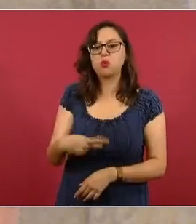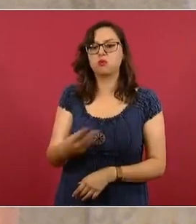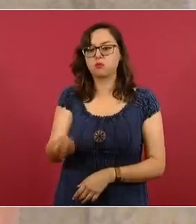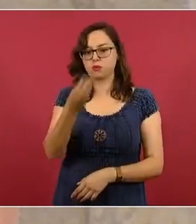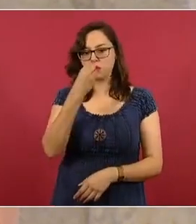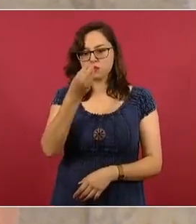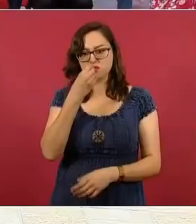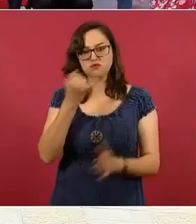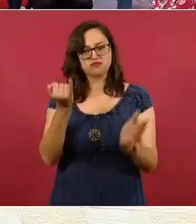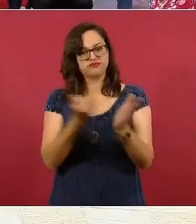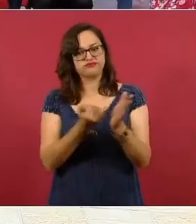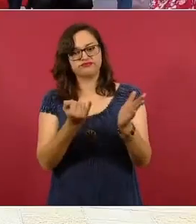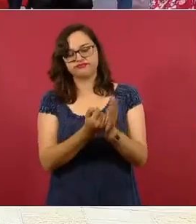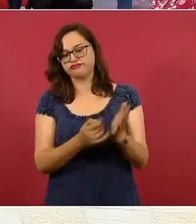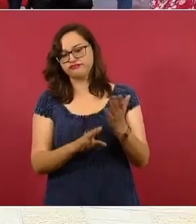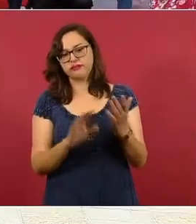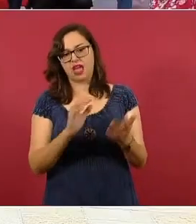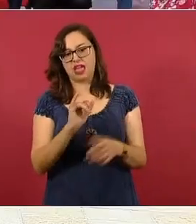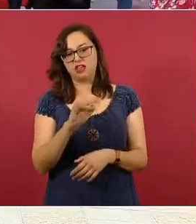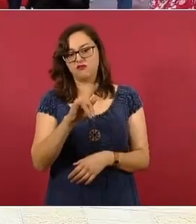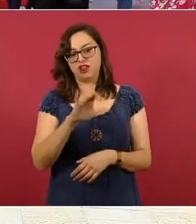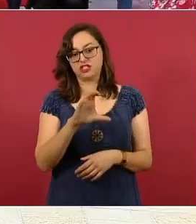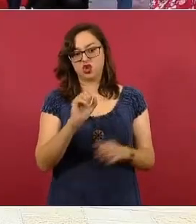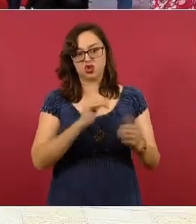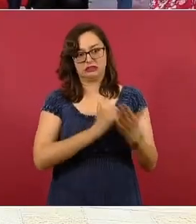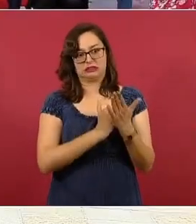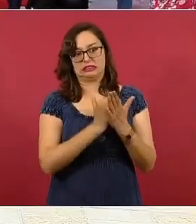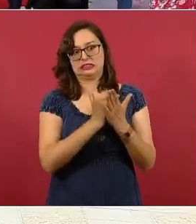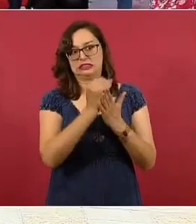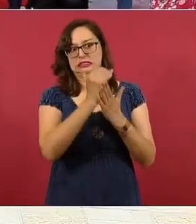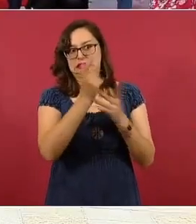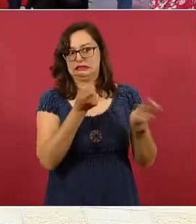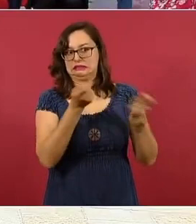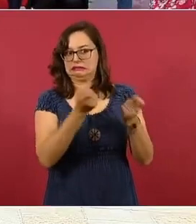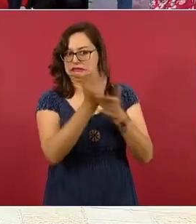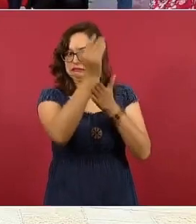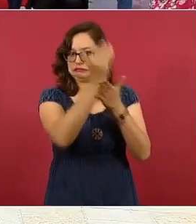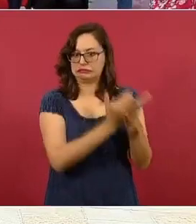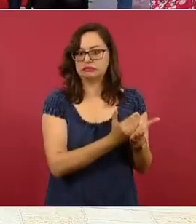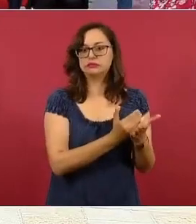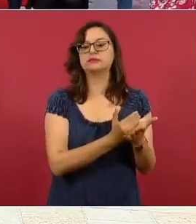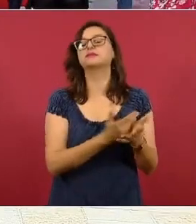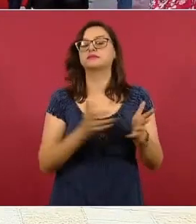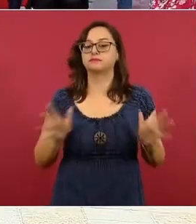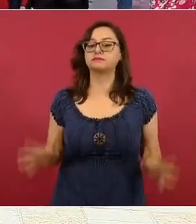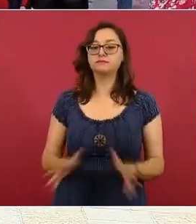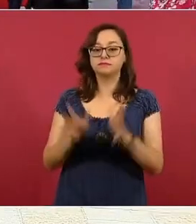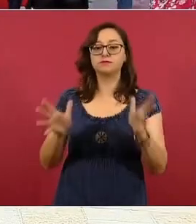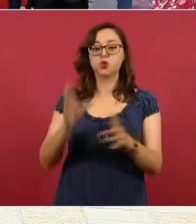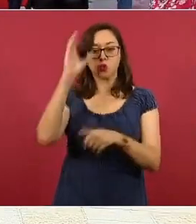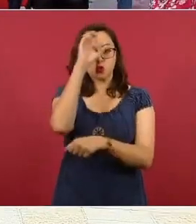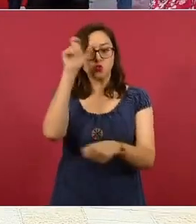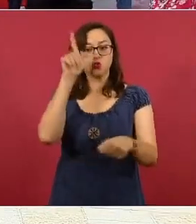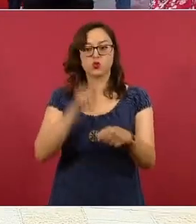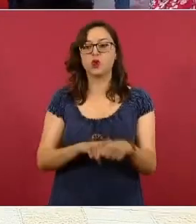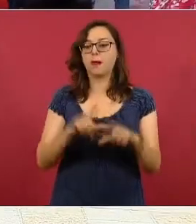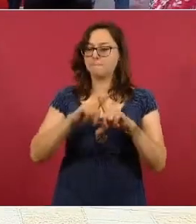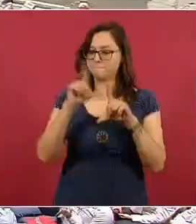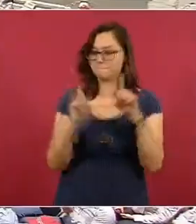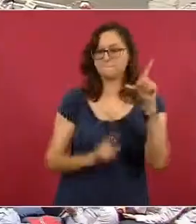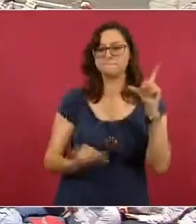la inflación desde abajo, también cosechamos cultura, cosechamos y cultivamos México. Muchas gracias.